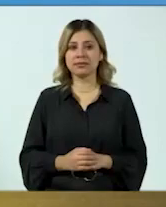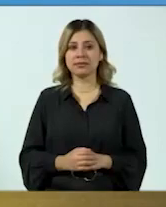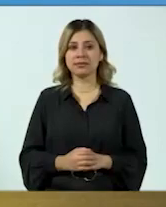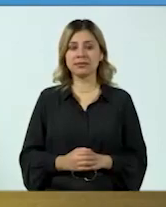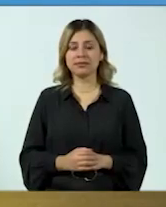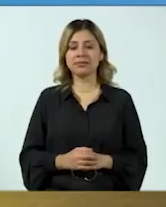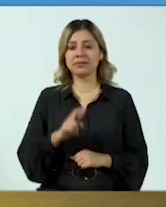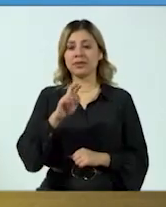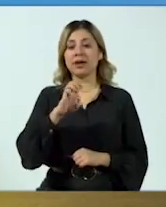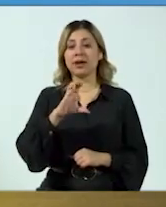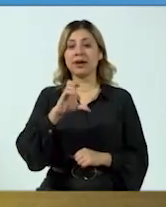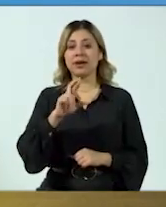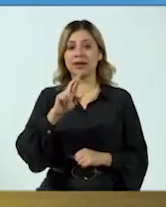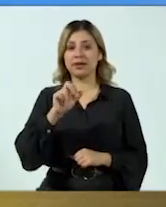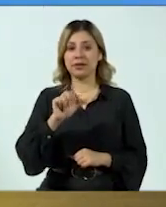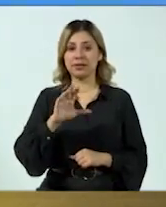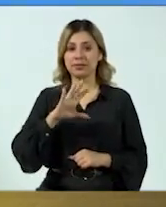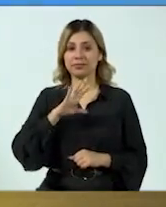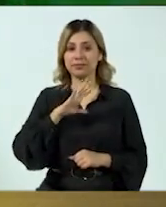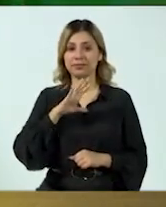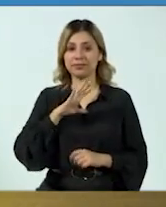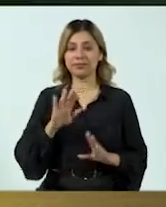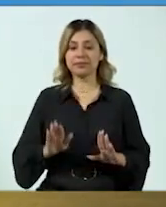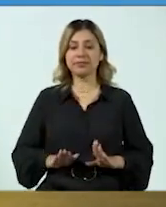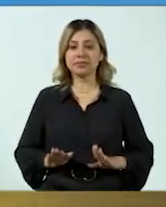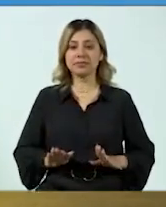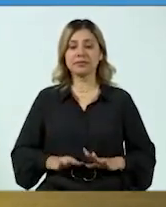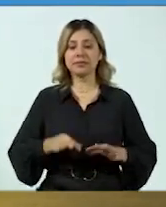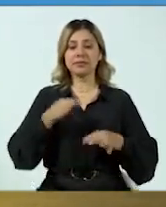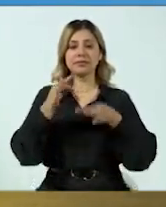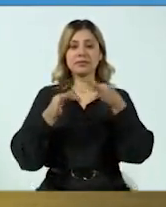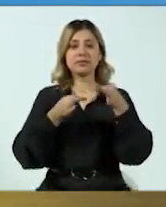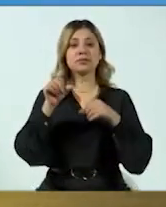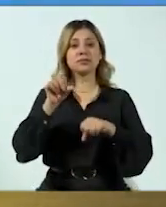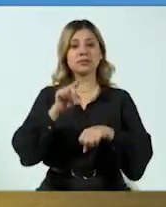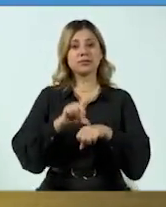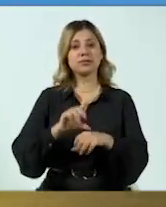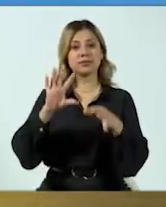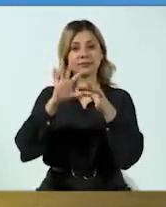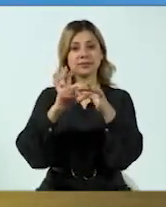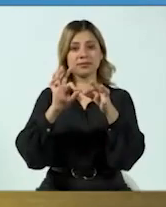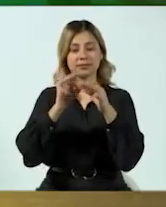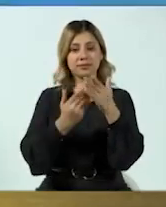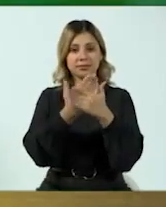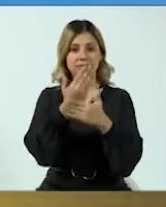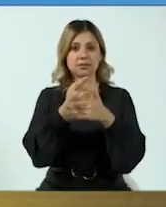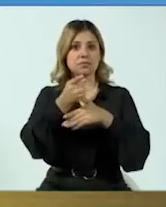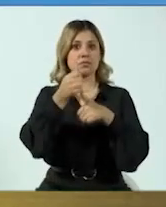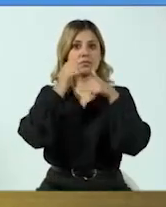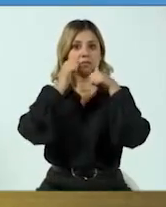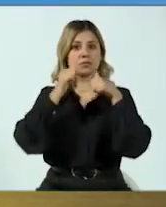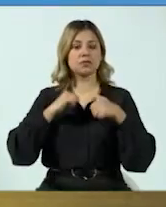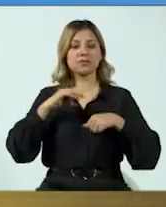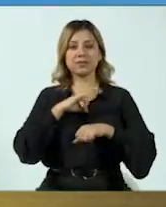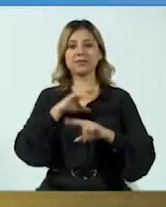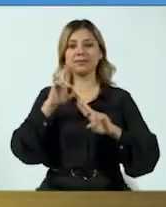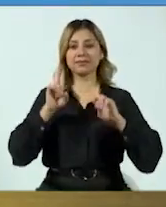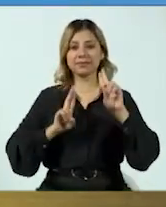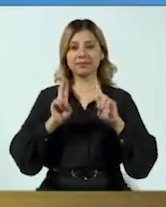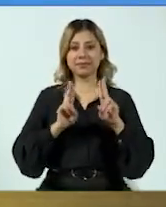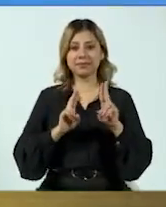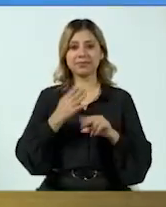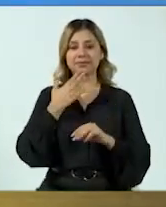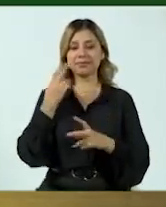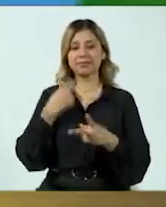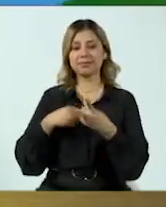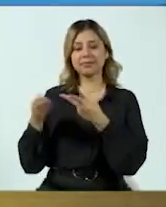recrea tiene talento es la convocatoria de la cual vamos a estar platicando esta mañana para que estén pendientes y puedan participar en ella recibimos aquí